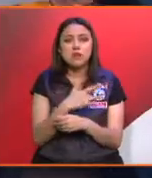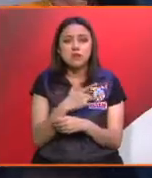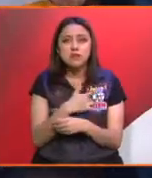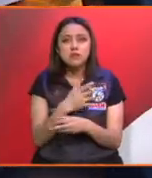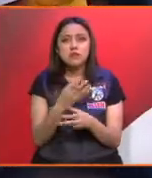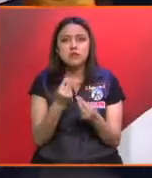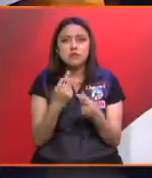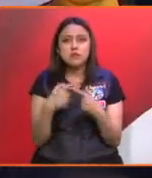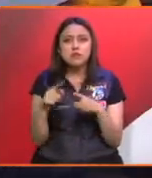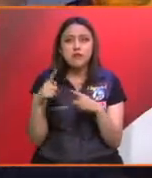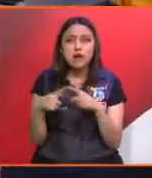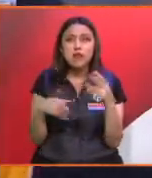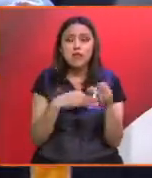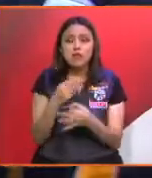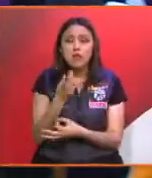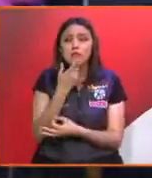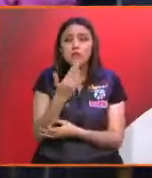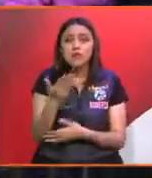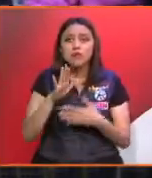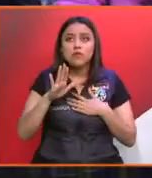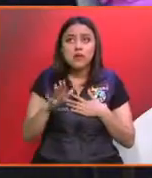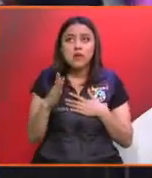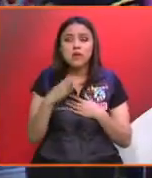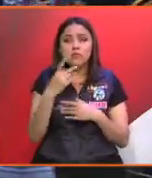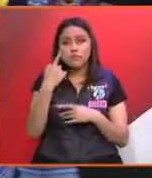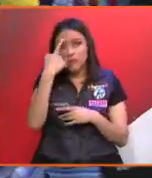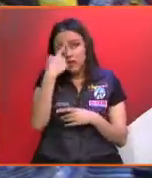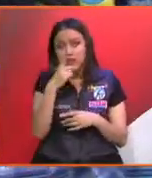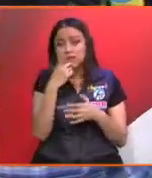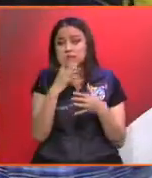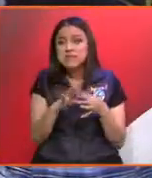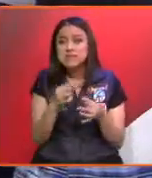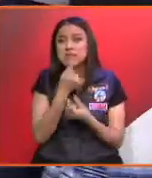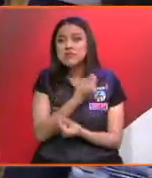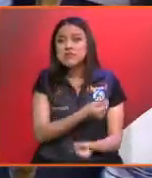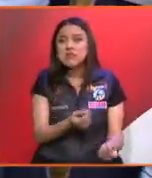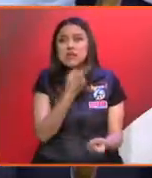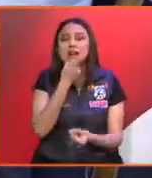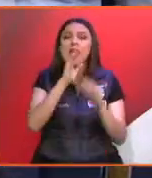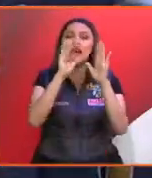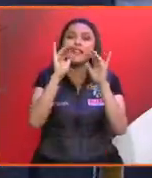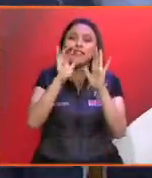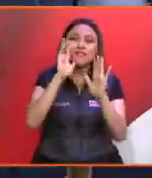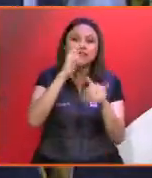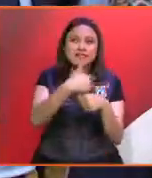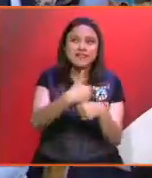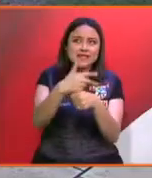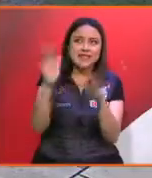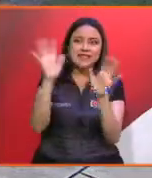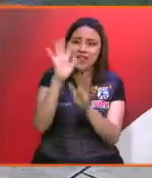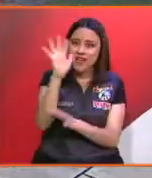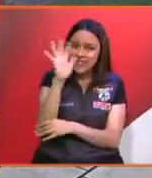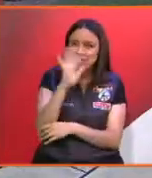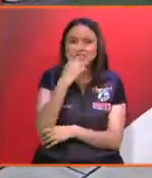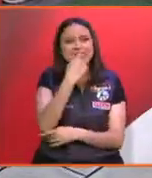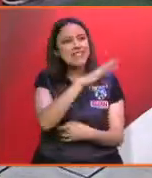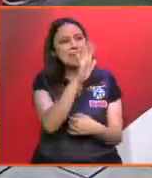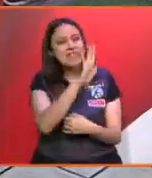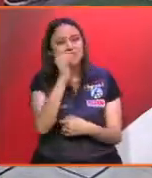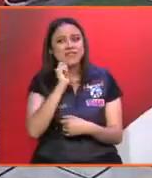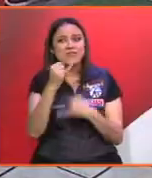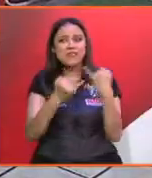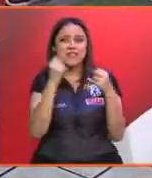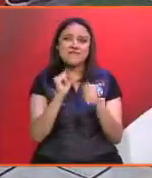Juguetón, toda la dedicación y el compromiso a esta gran campaña. Y bueno, chiquitos, digamos adiós a la cámara. Todos digamos adiós. ¡Arriba su